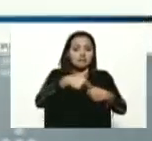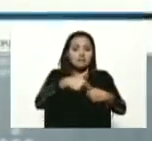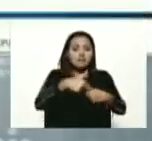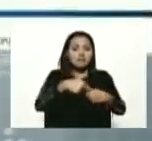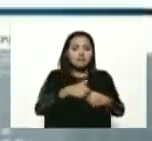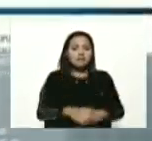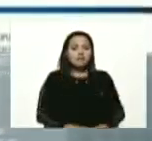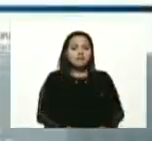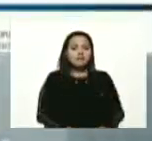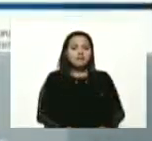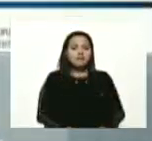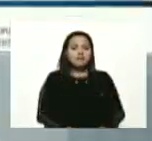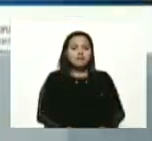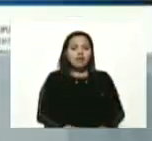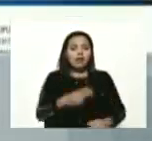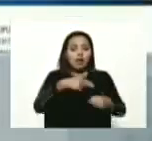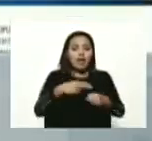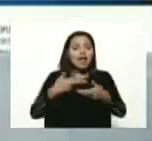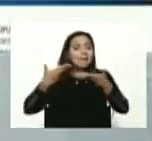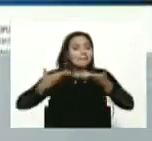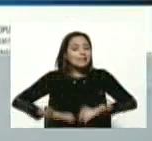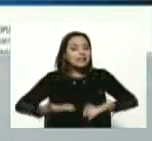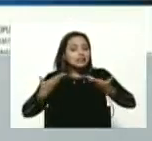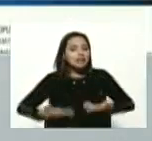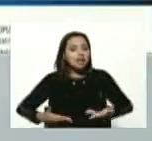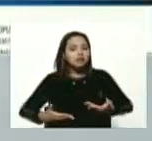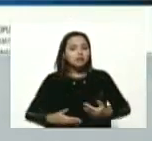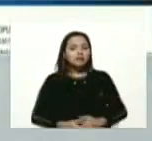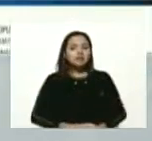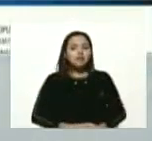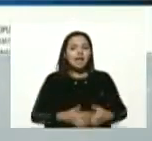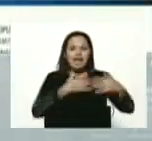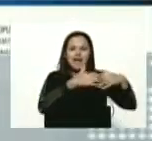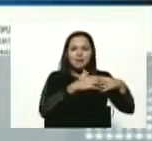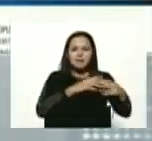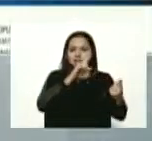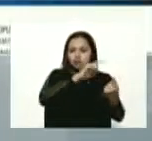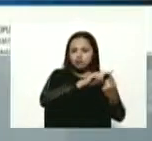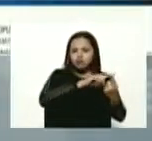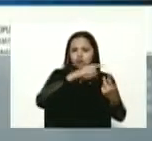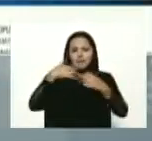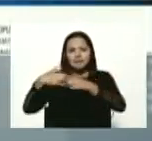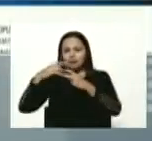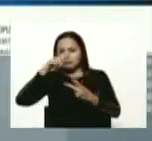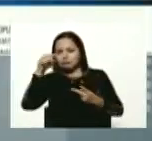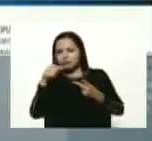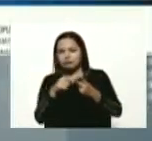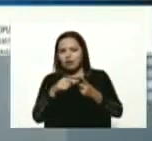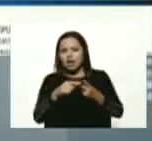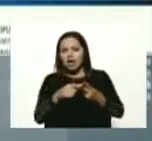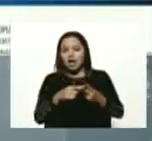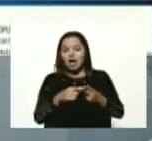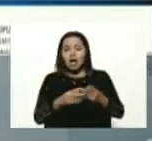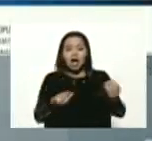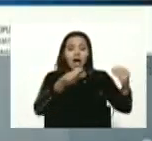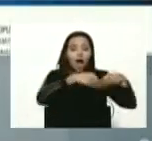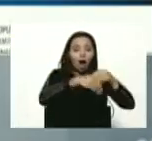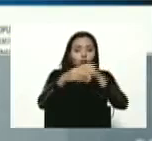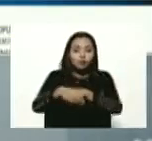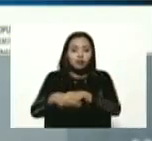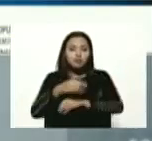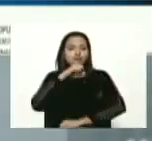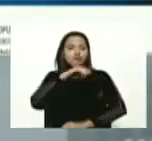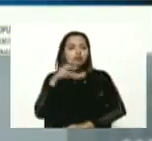agregaría hidrocarburos extrapesados. La empresa Total y Equinor, socios históricos de la industria